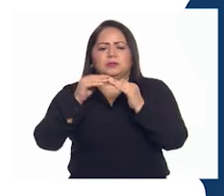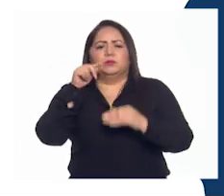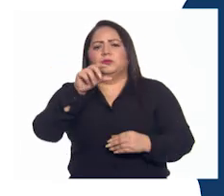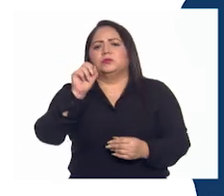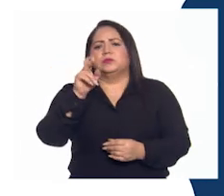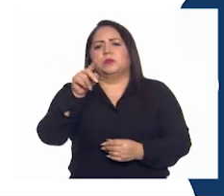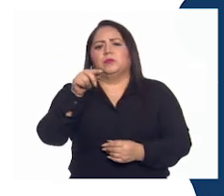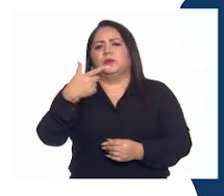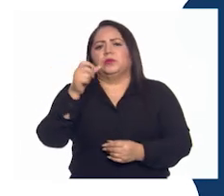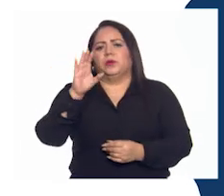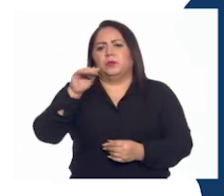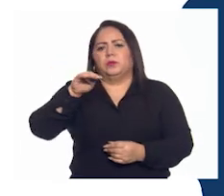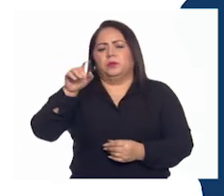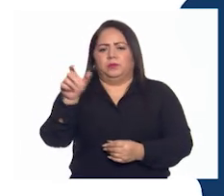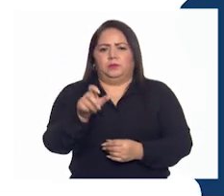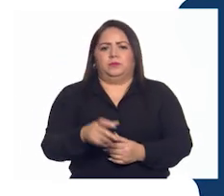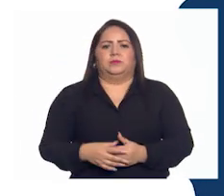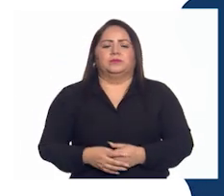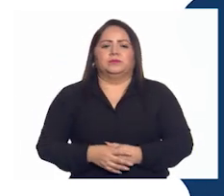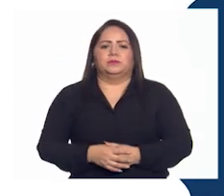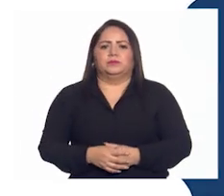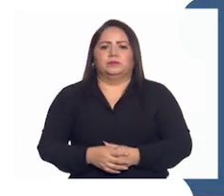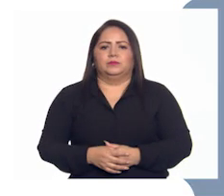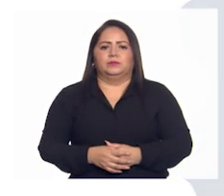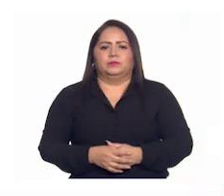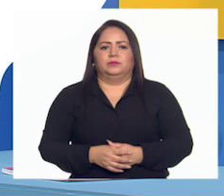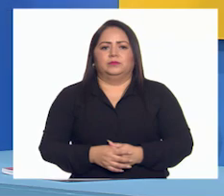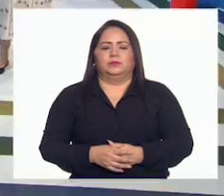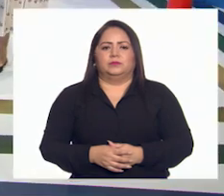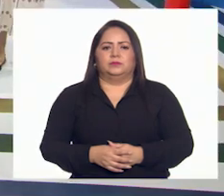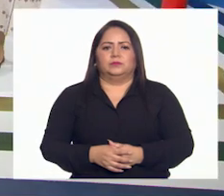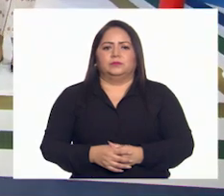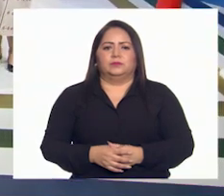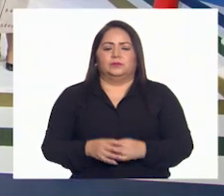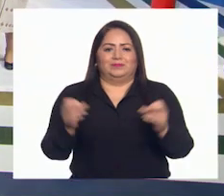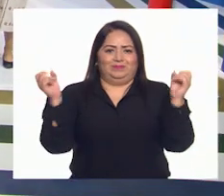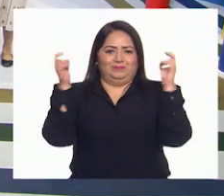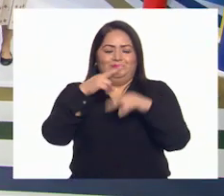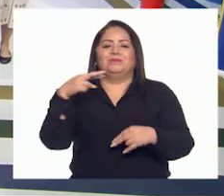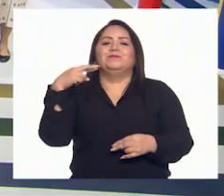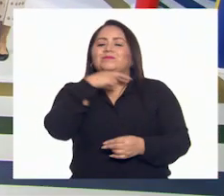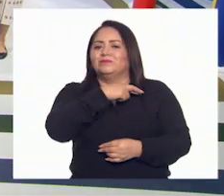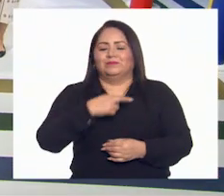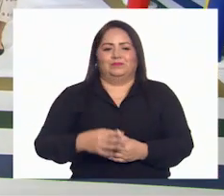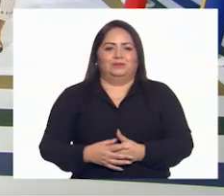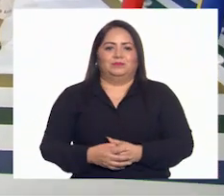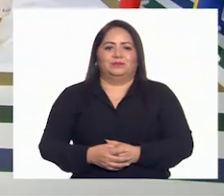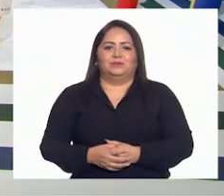aprendeencasa.cep.gov.mx. ¡Nos vemos!